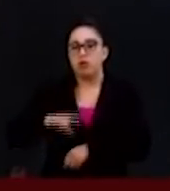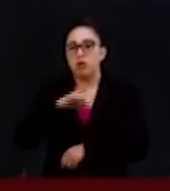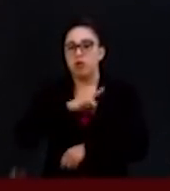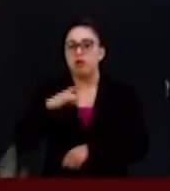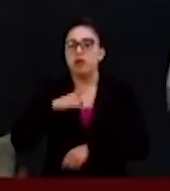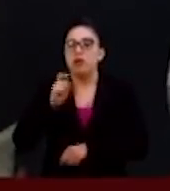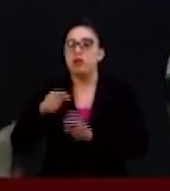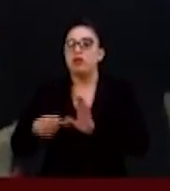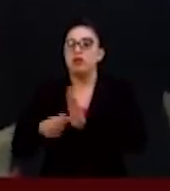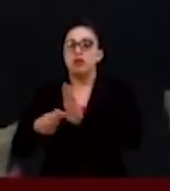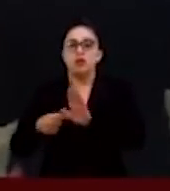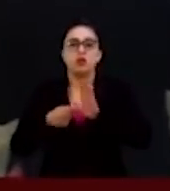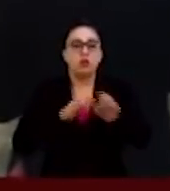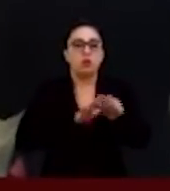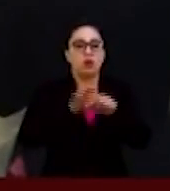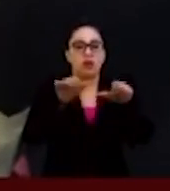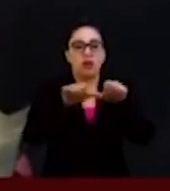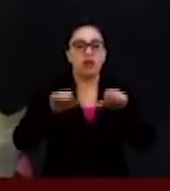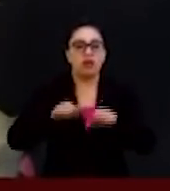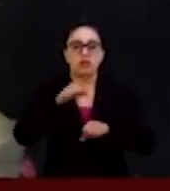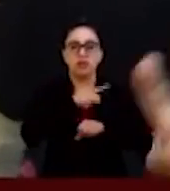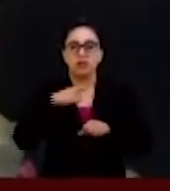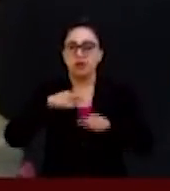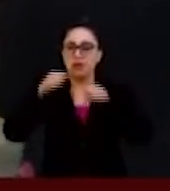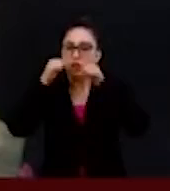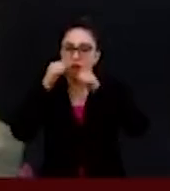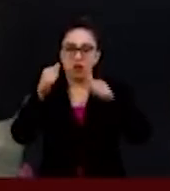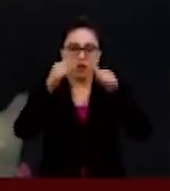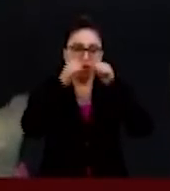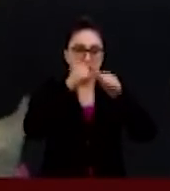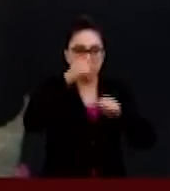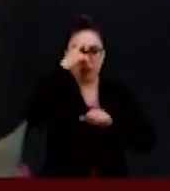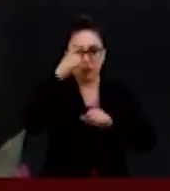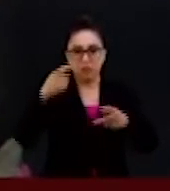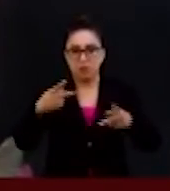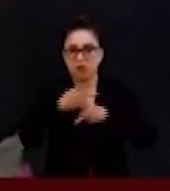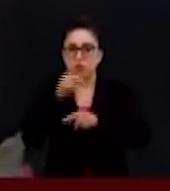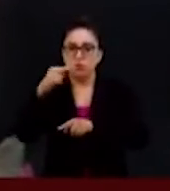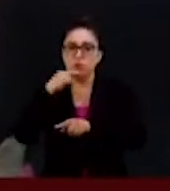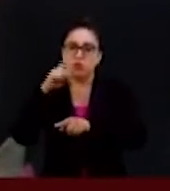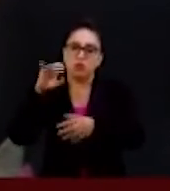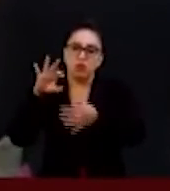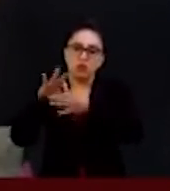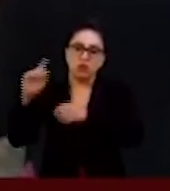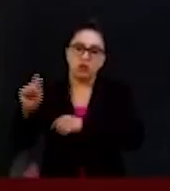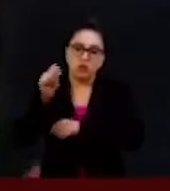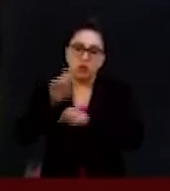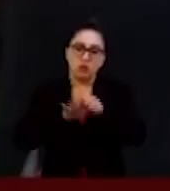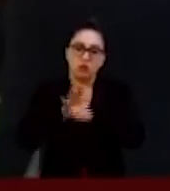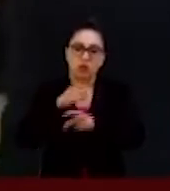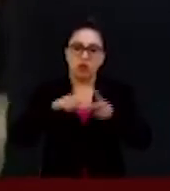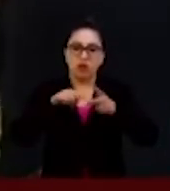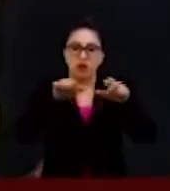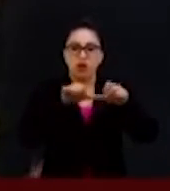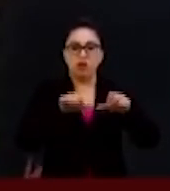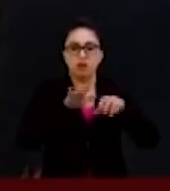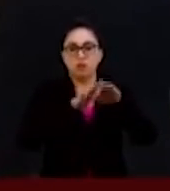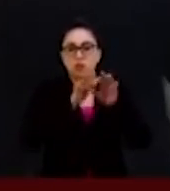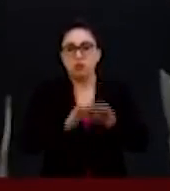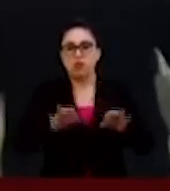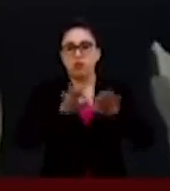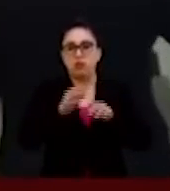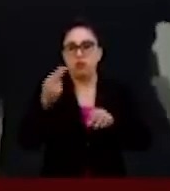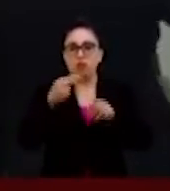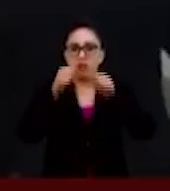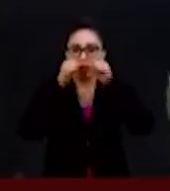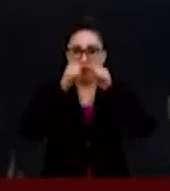se debería de enfocar, cuál es la relación que queremos con la tecnología, cuáles son las áreas prioritarias y